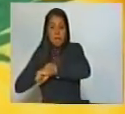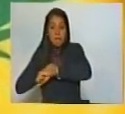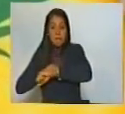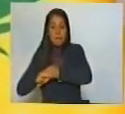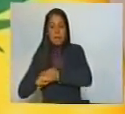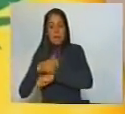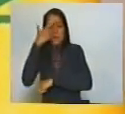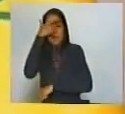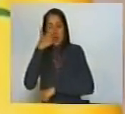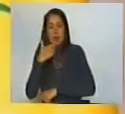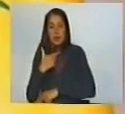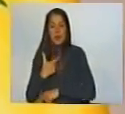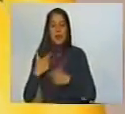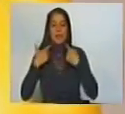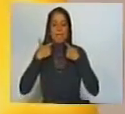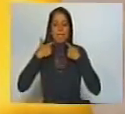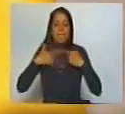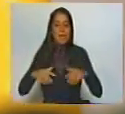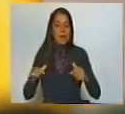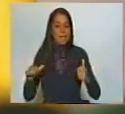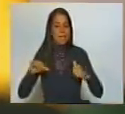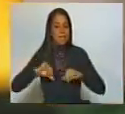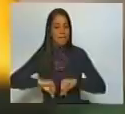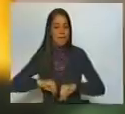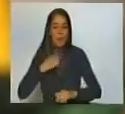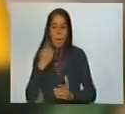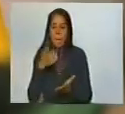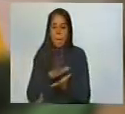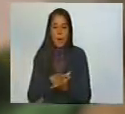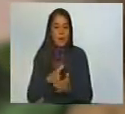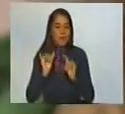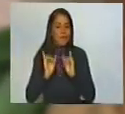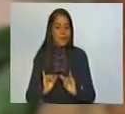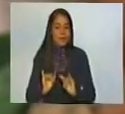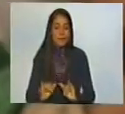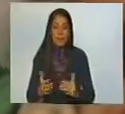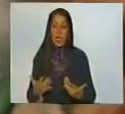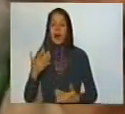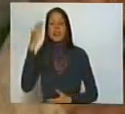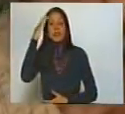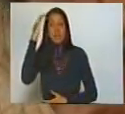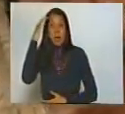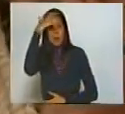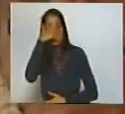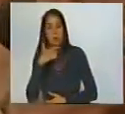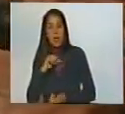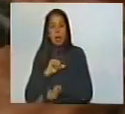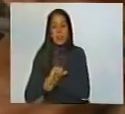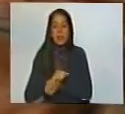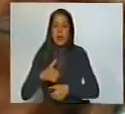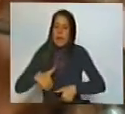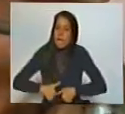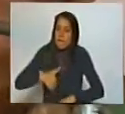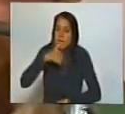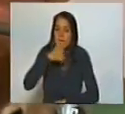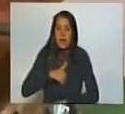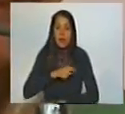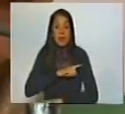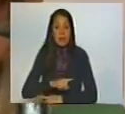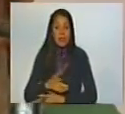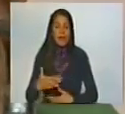olvidarse del mundo y saber que usted estaba ahí y que usted tenía que